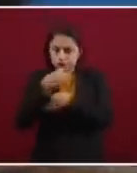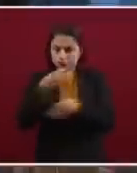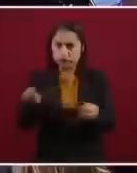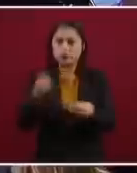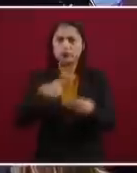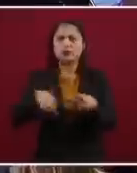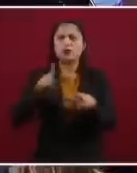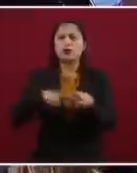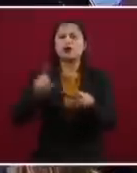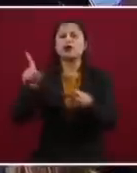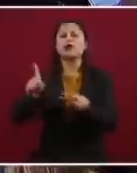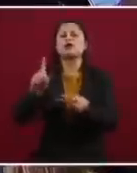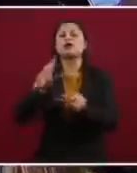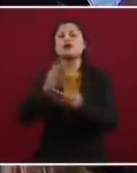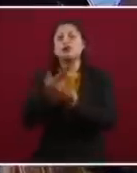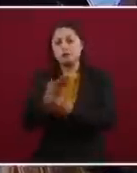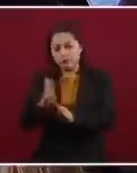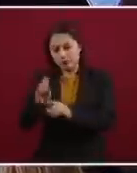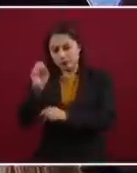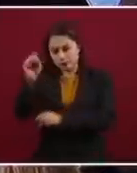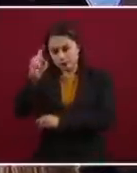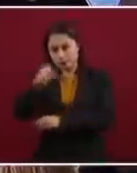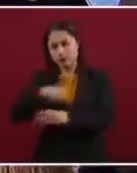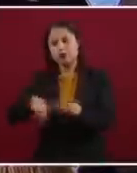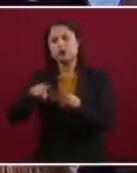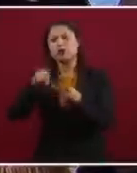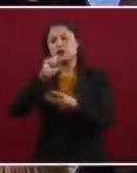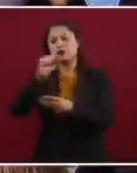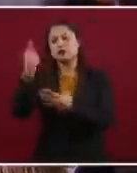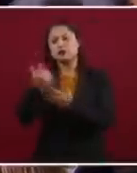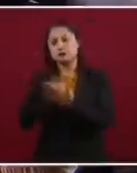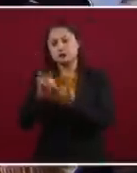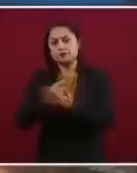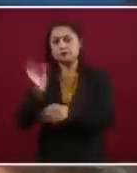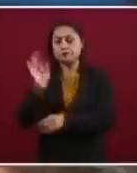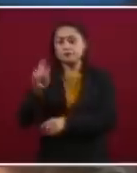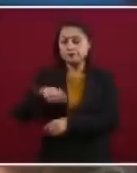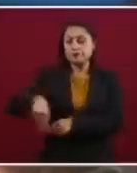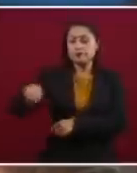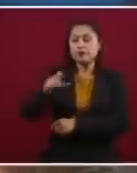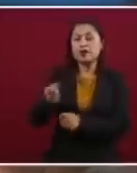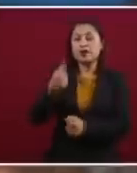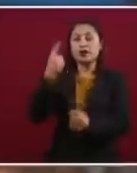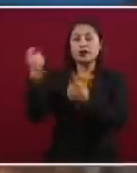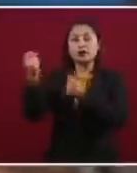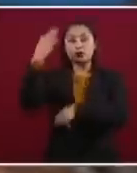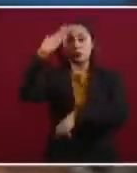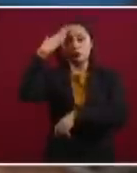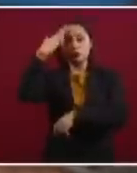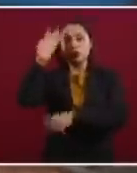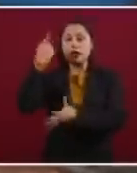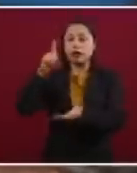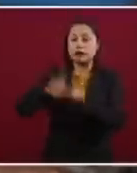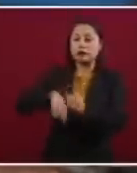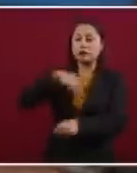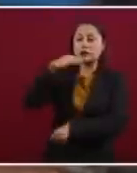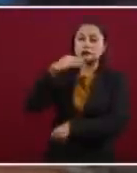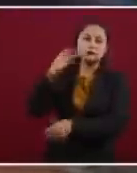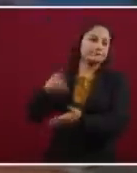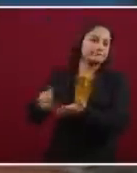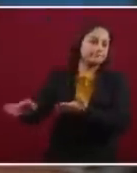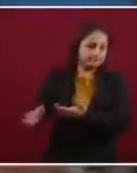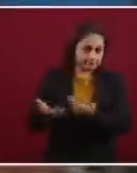la cancelación del registro sindical en caso de que los dirigentes se vean involucrados en actos de corrupción sin embargo